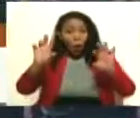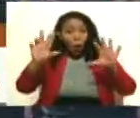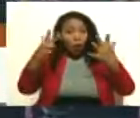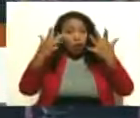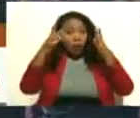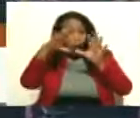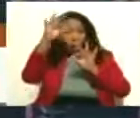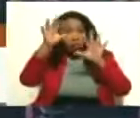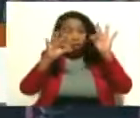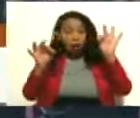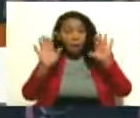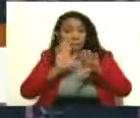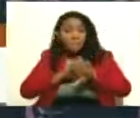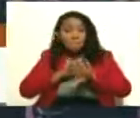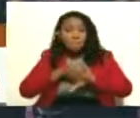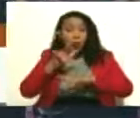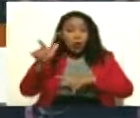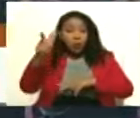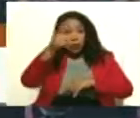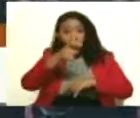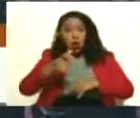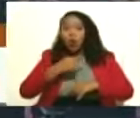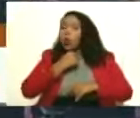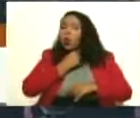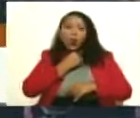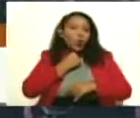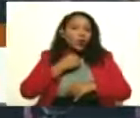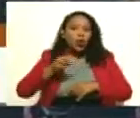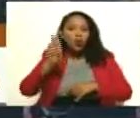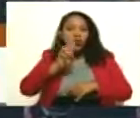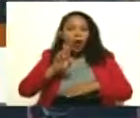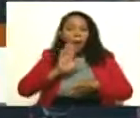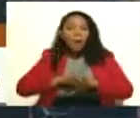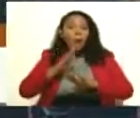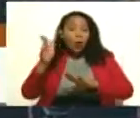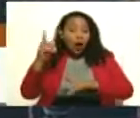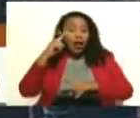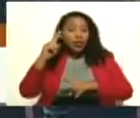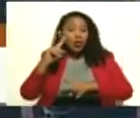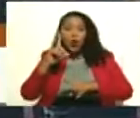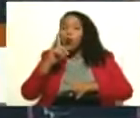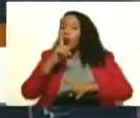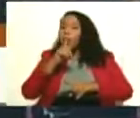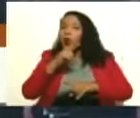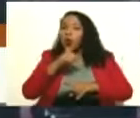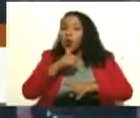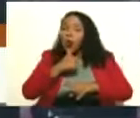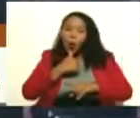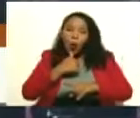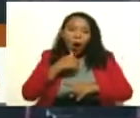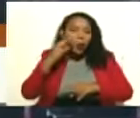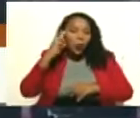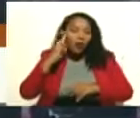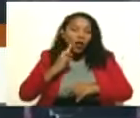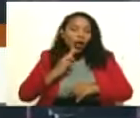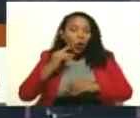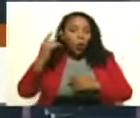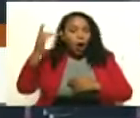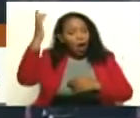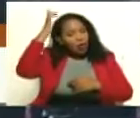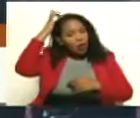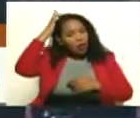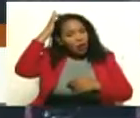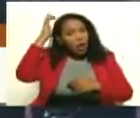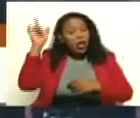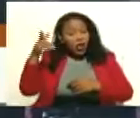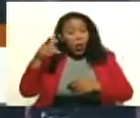eso hay gente que no les gusta usarla, porque en verdad son antibolivarianos. Y ellos creen